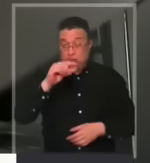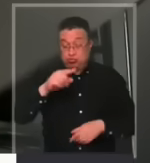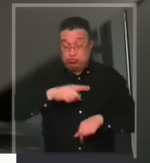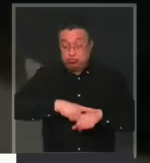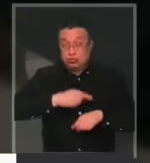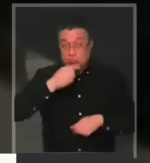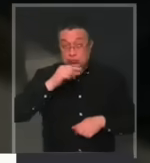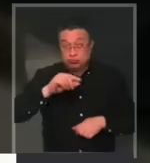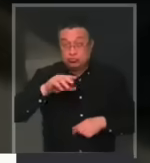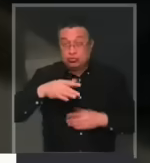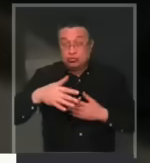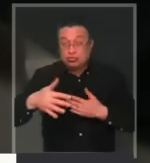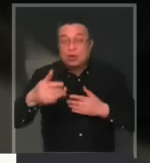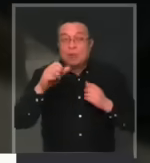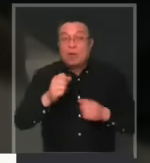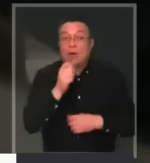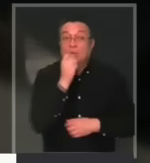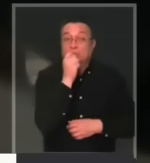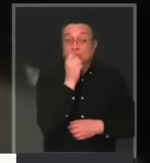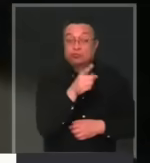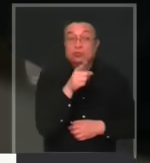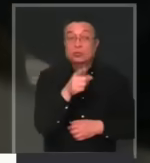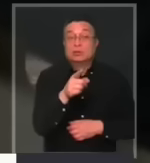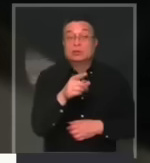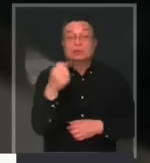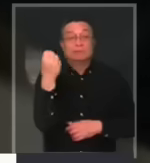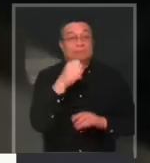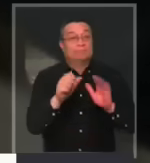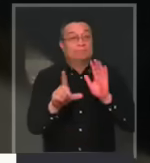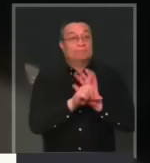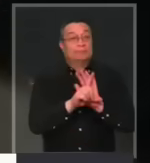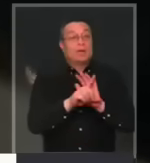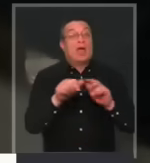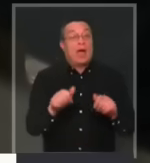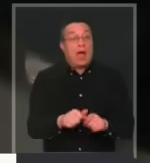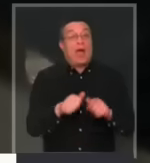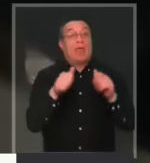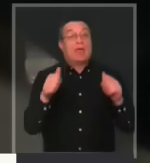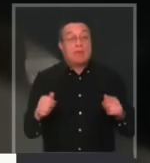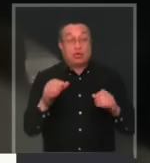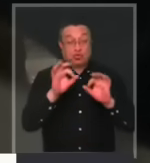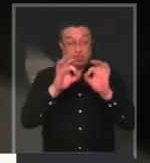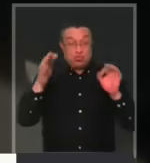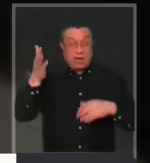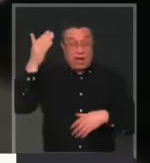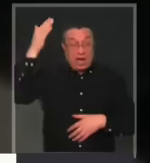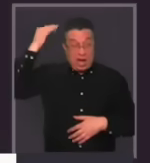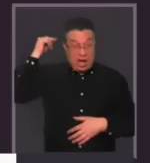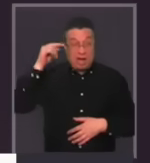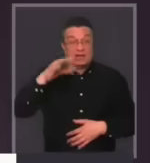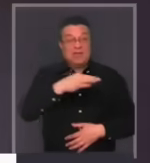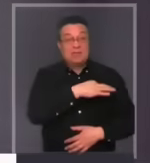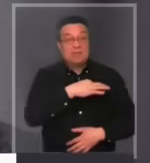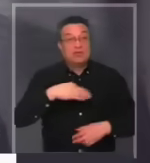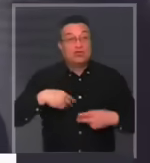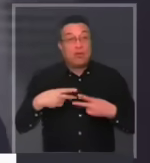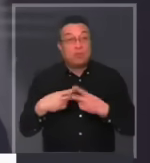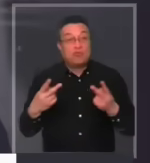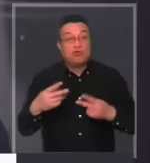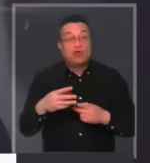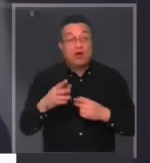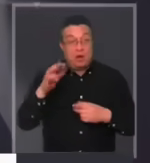tenor de la acusación que podría revestir carácter de delito, y siendo además un hecho inédito para la historia del Ministerio Público, el fiscal